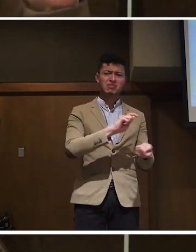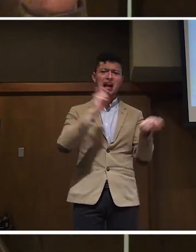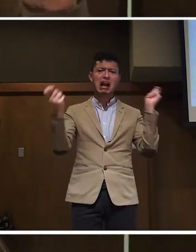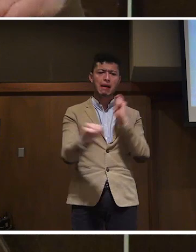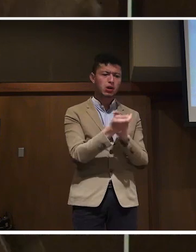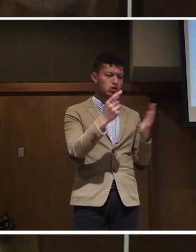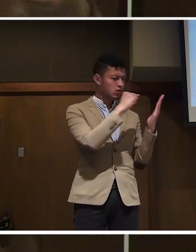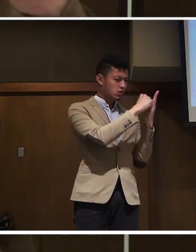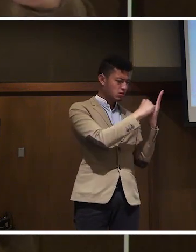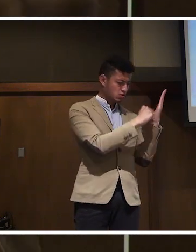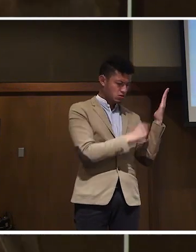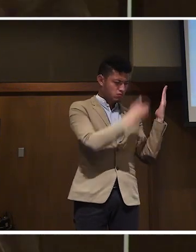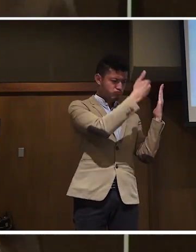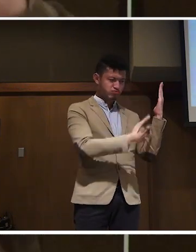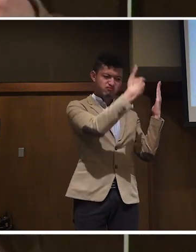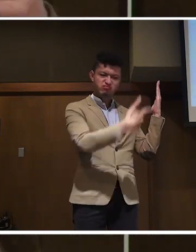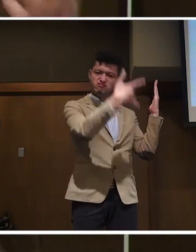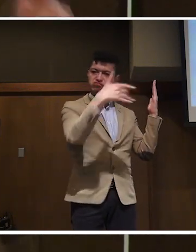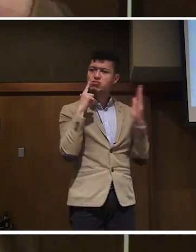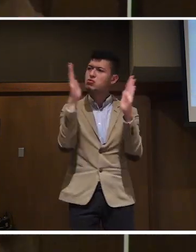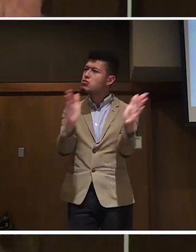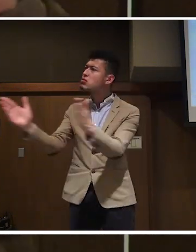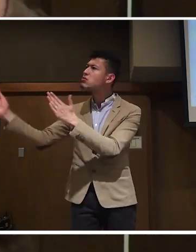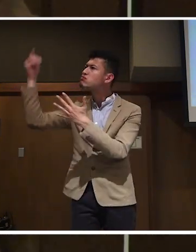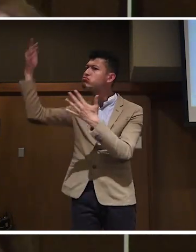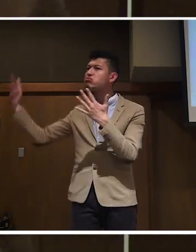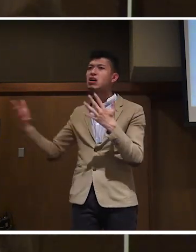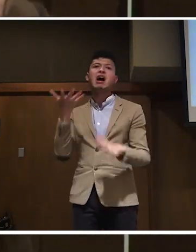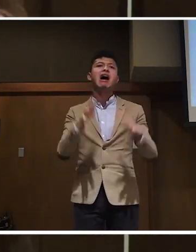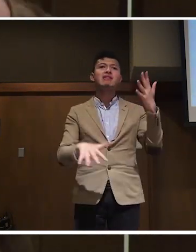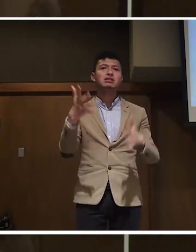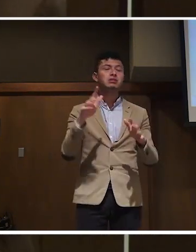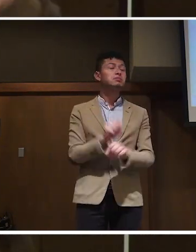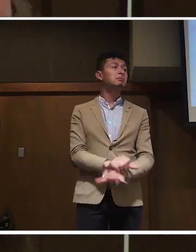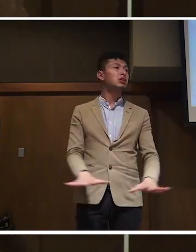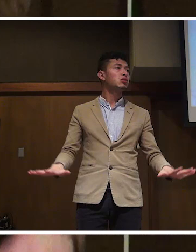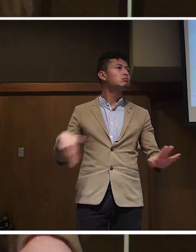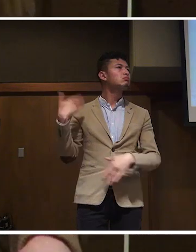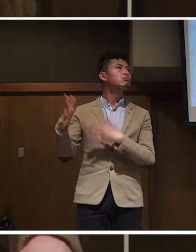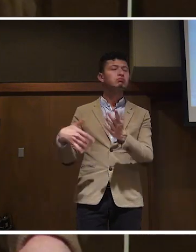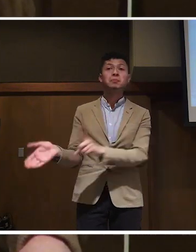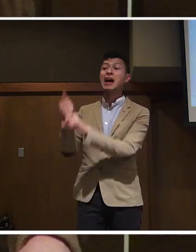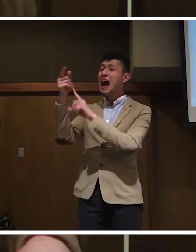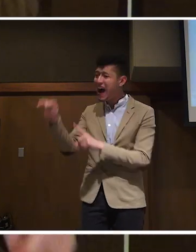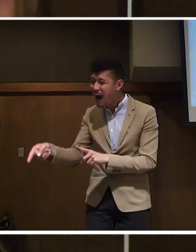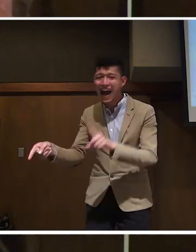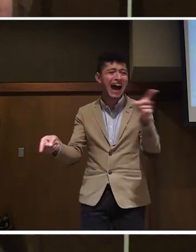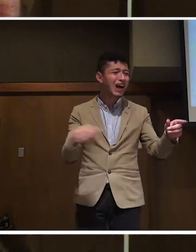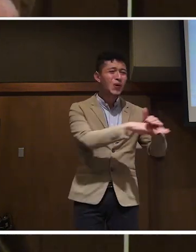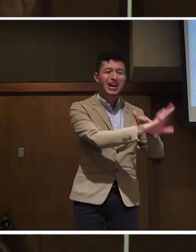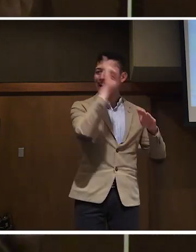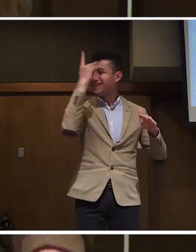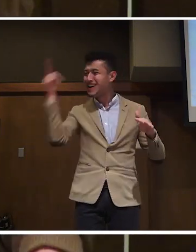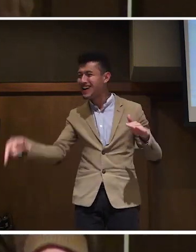unos días, o en la página web se pierden materiales y después reaparecen y van siendo recuperados poco a poco.